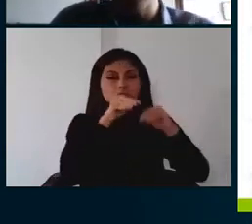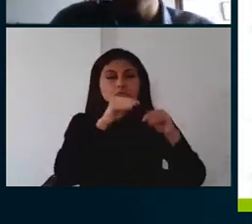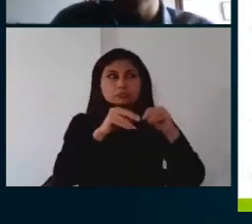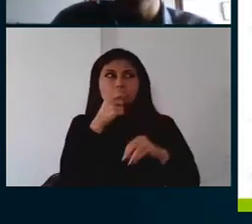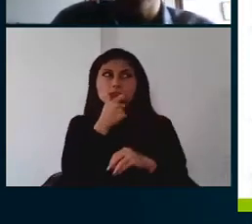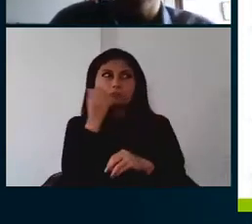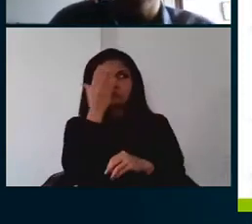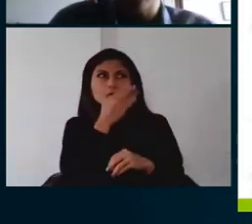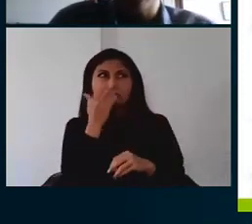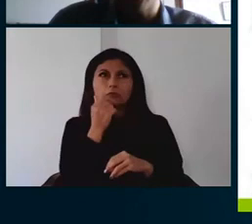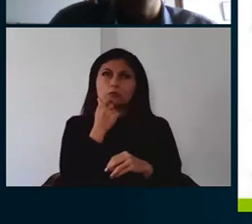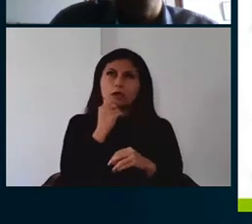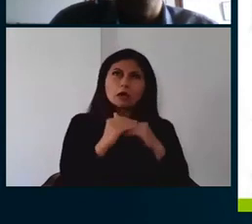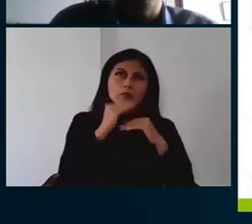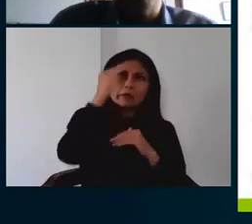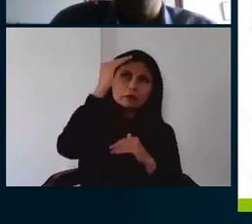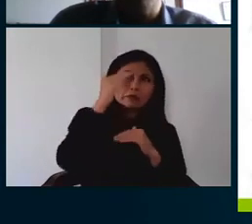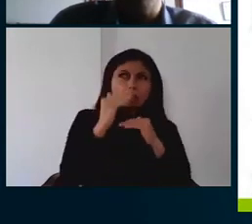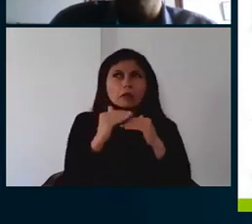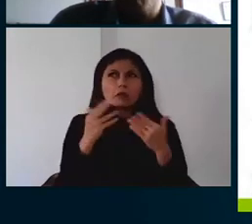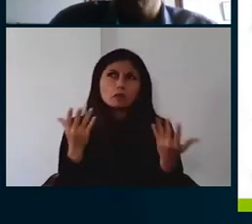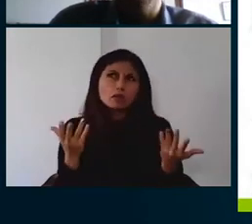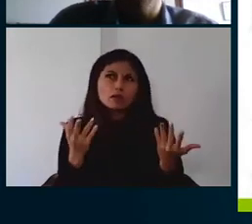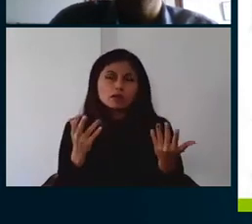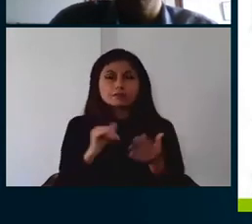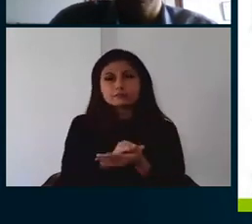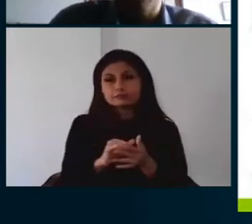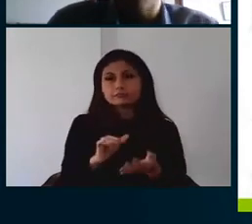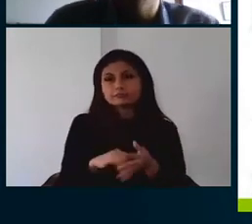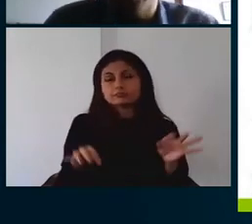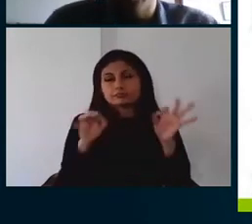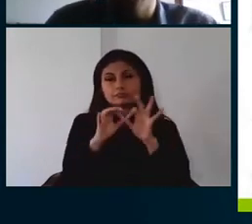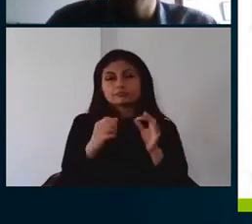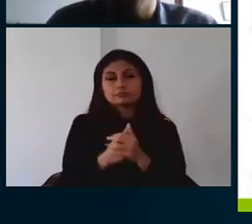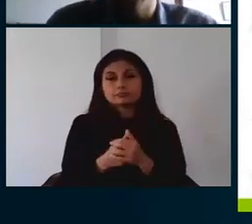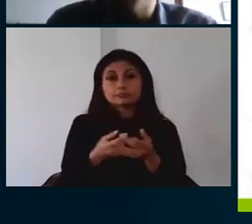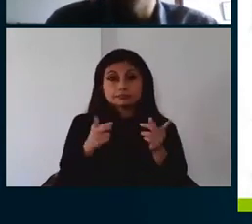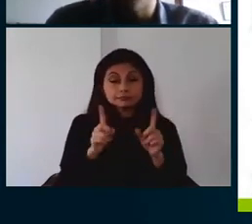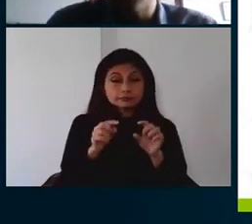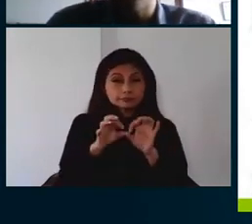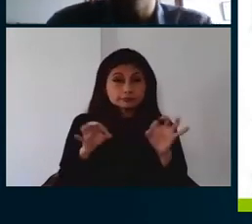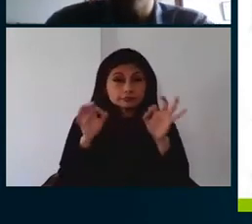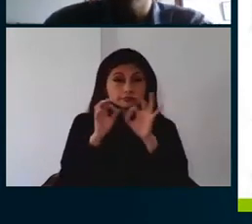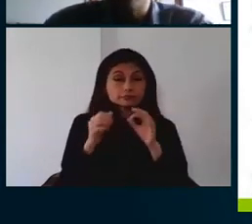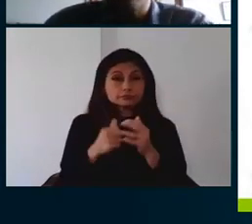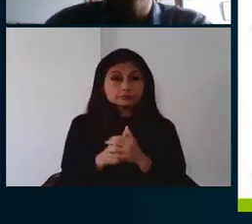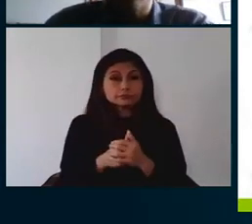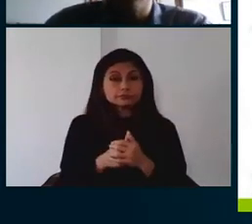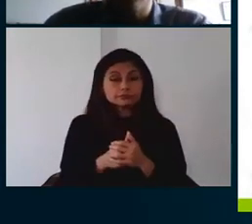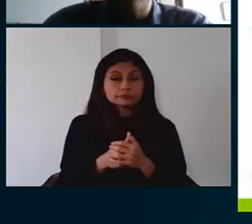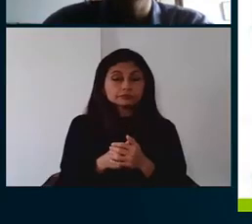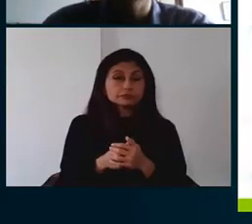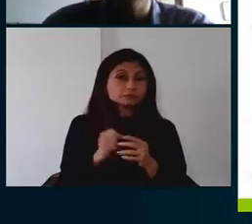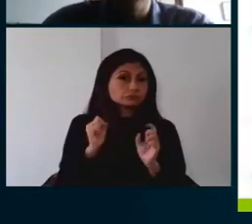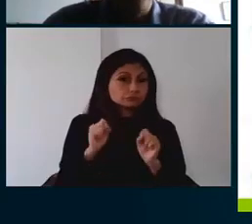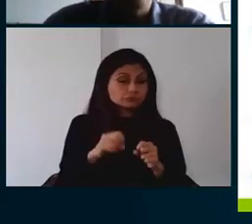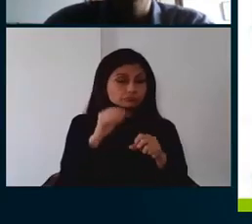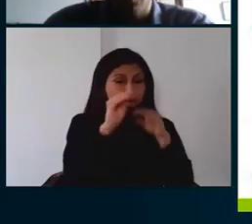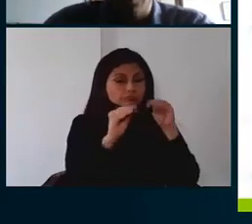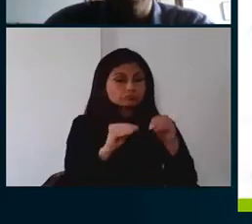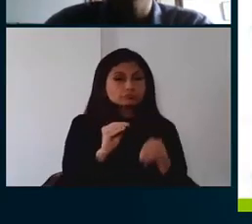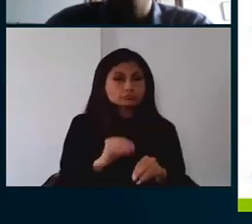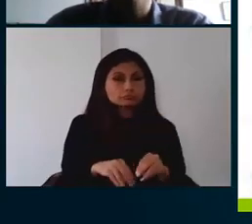se aumenta la cantidad de flujo, haya sido de manera indeseada o inducida sobre estas unidades de